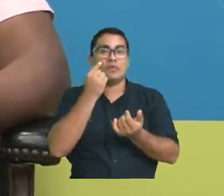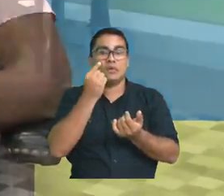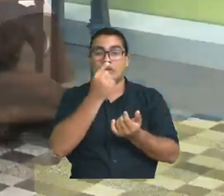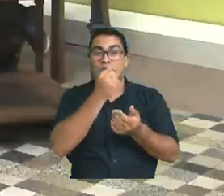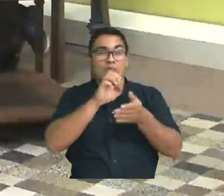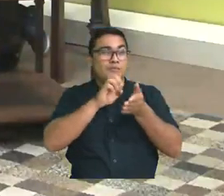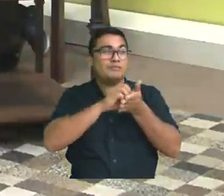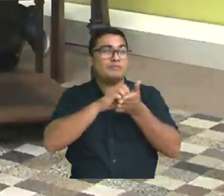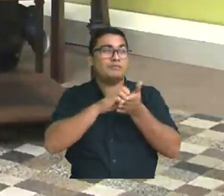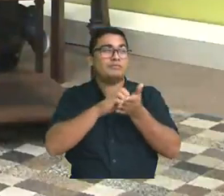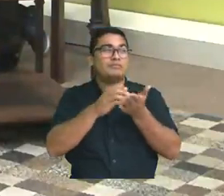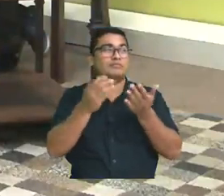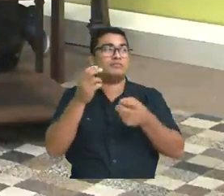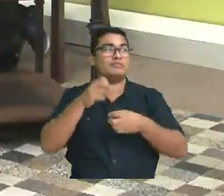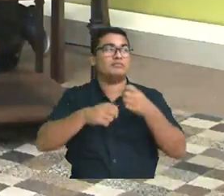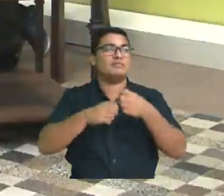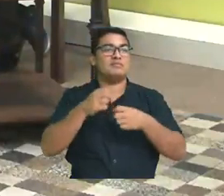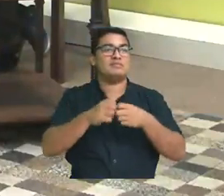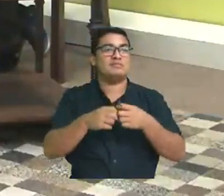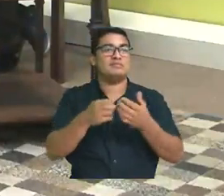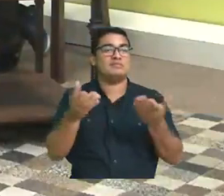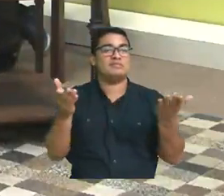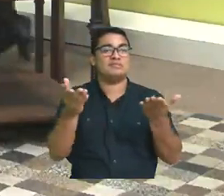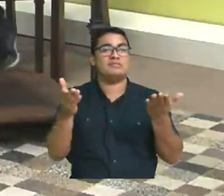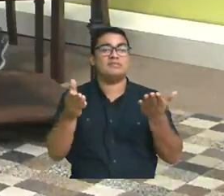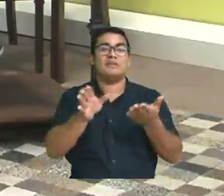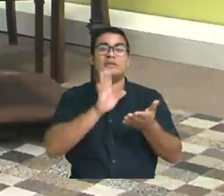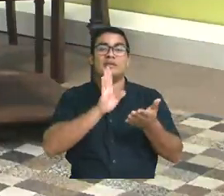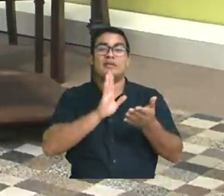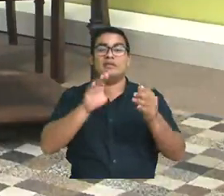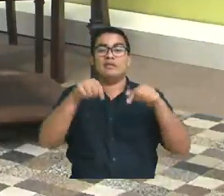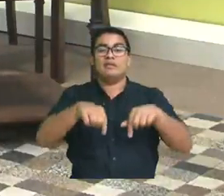falta de lagrimeo. Ahora hablemos